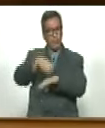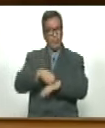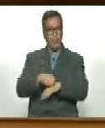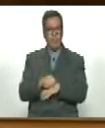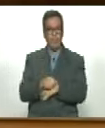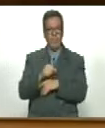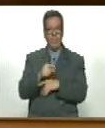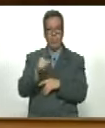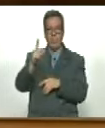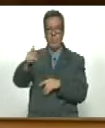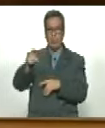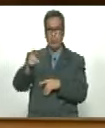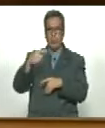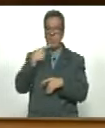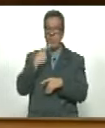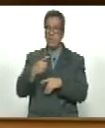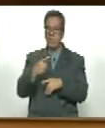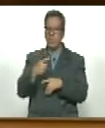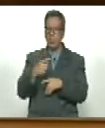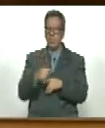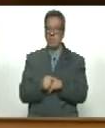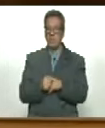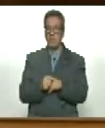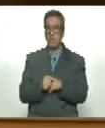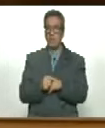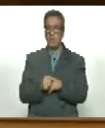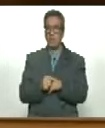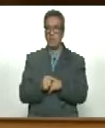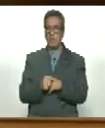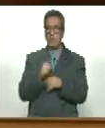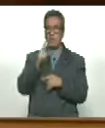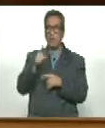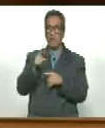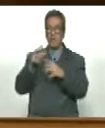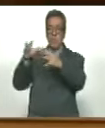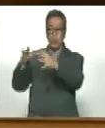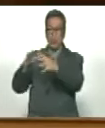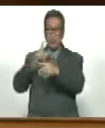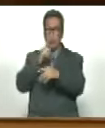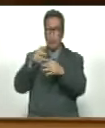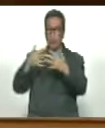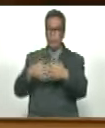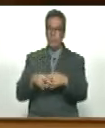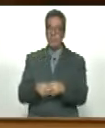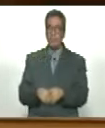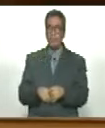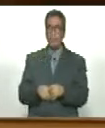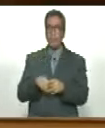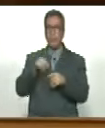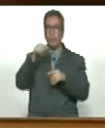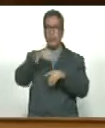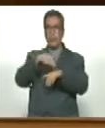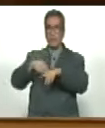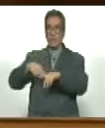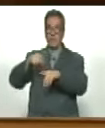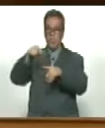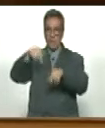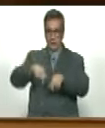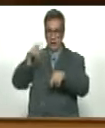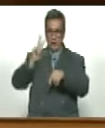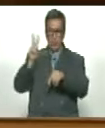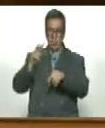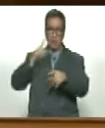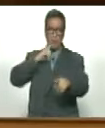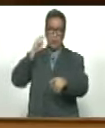como era el petitorio de ese imperio decadente y de sus esclavos aquí, de